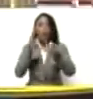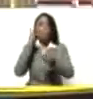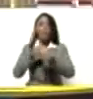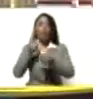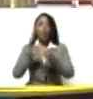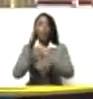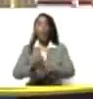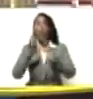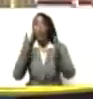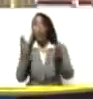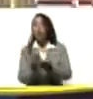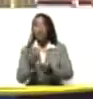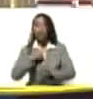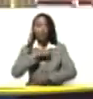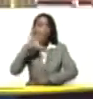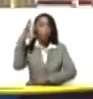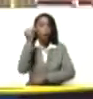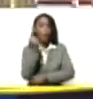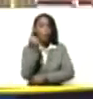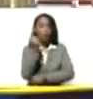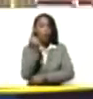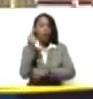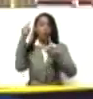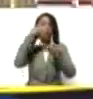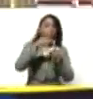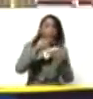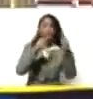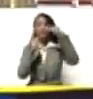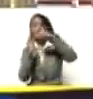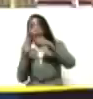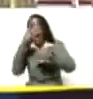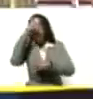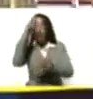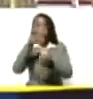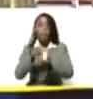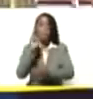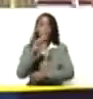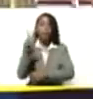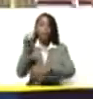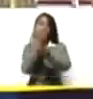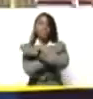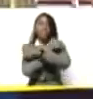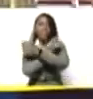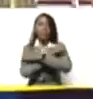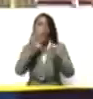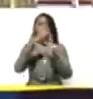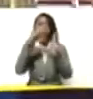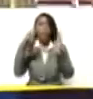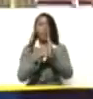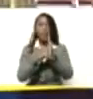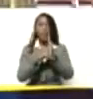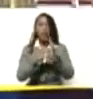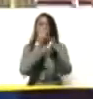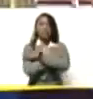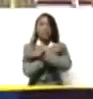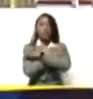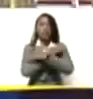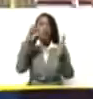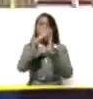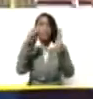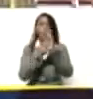y lo hemos logrado de punta a punta en el año 2021 felicidades a lópez felicidades a lópez plus